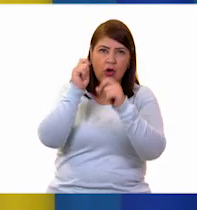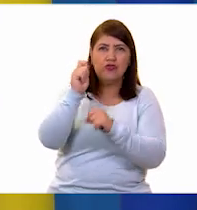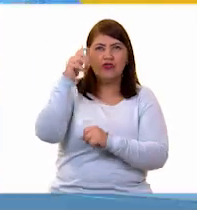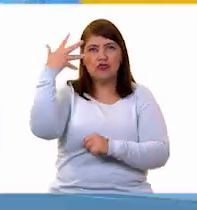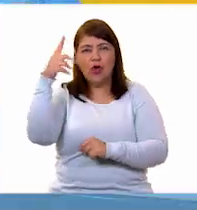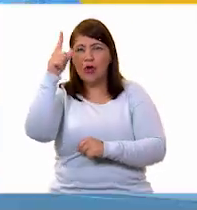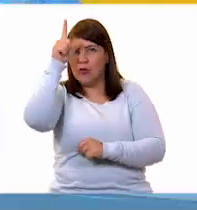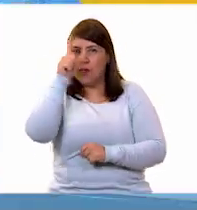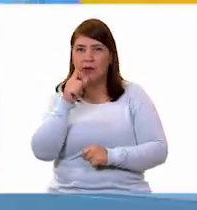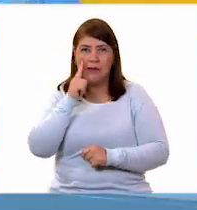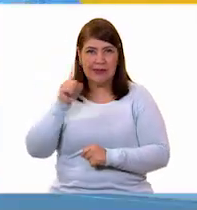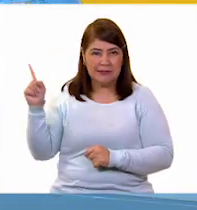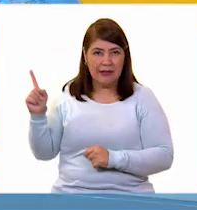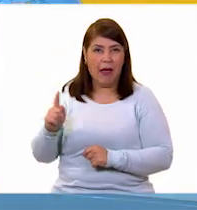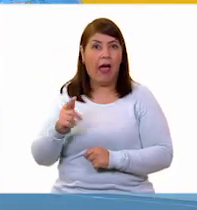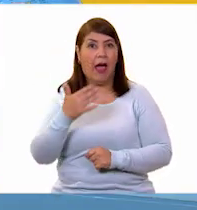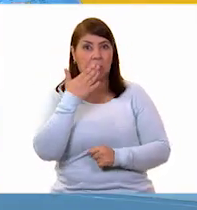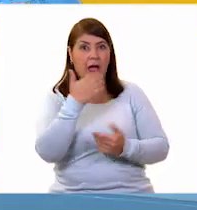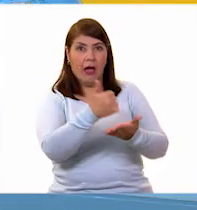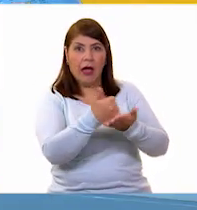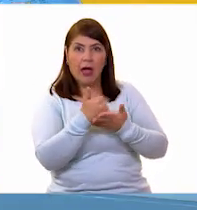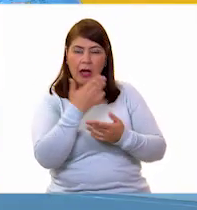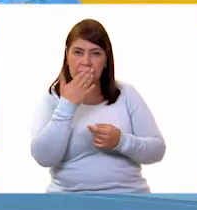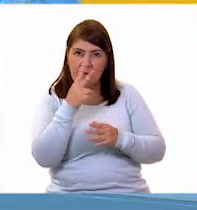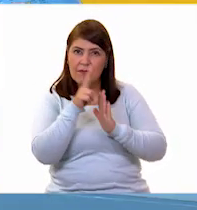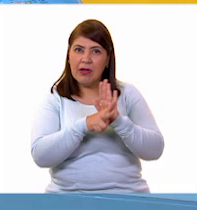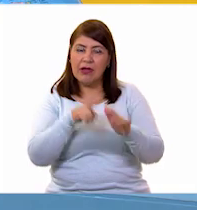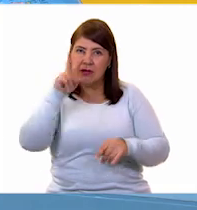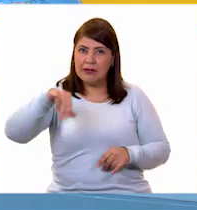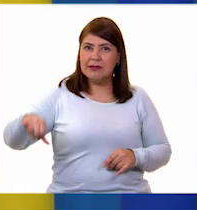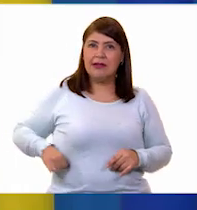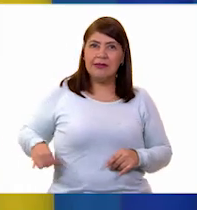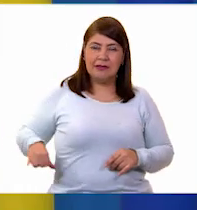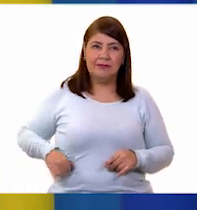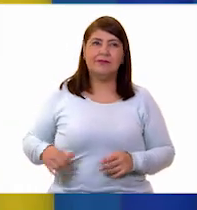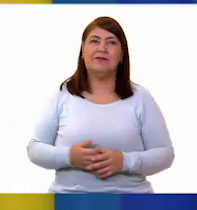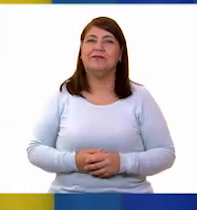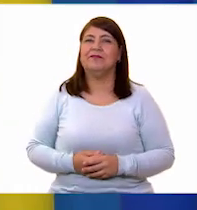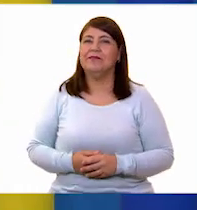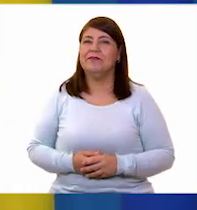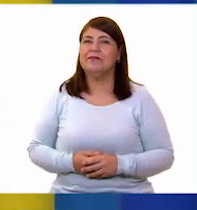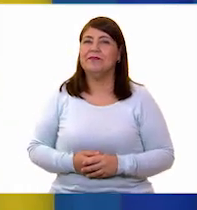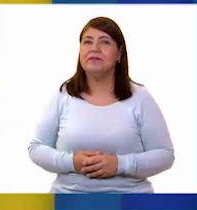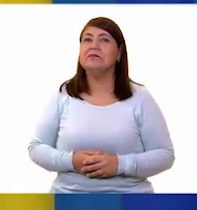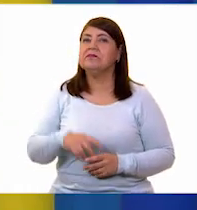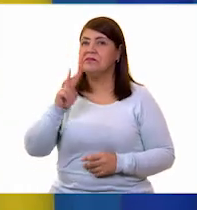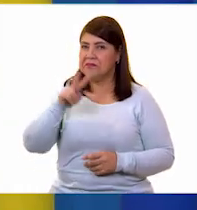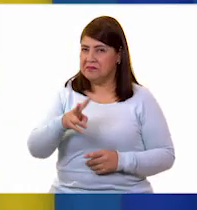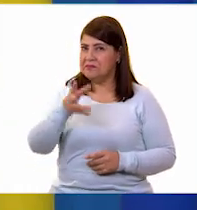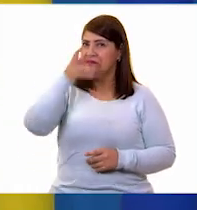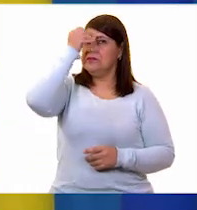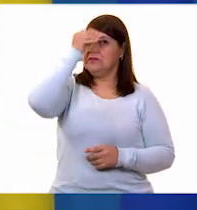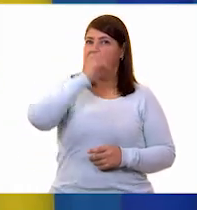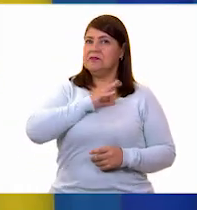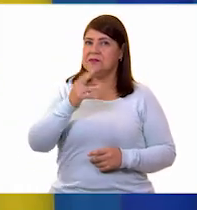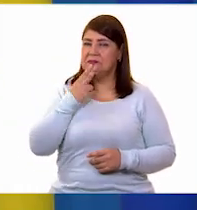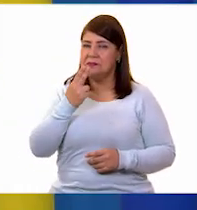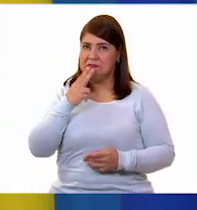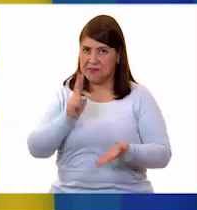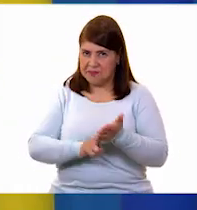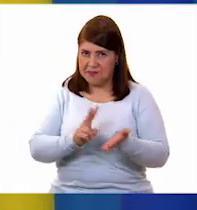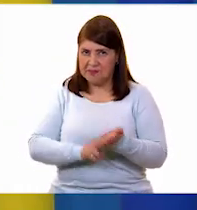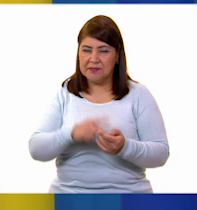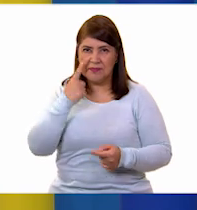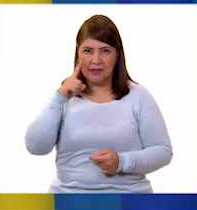luna. Ay, pues qué buena colaboración, maestro. Suena muy interesante. Y didáctico también. Permíteme, lo